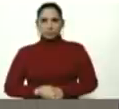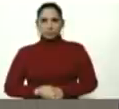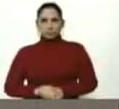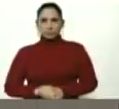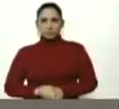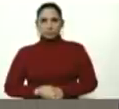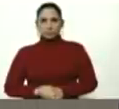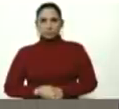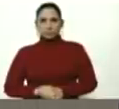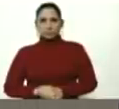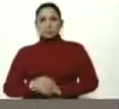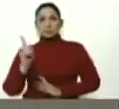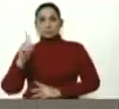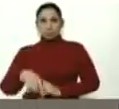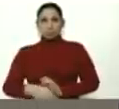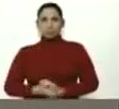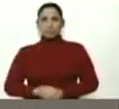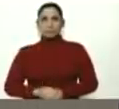Y también